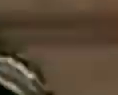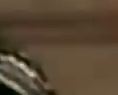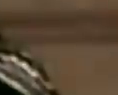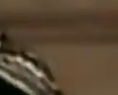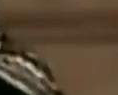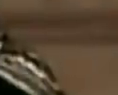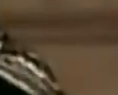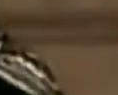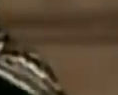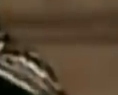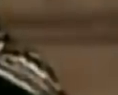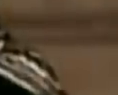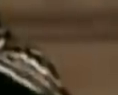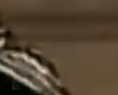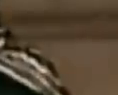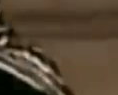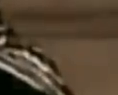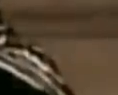siguientes lineamientos.